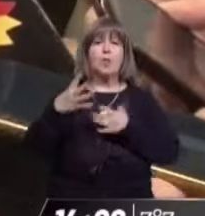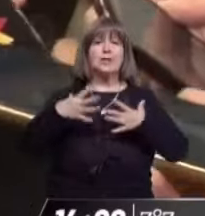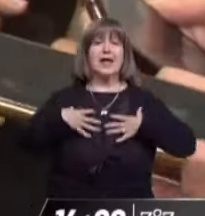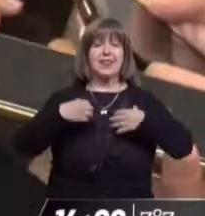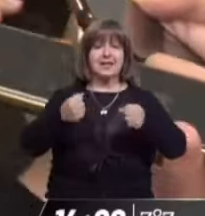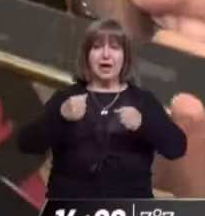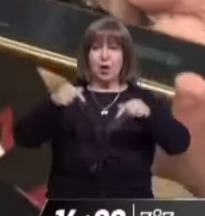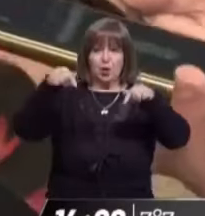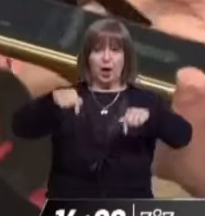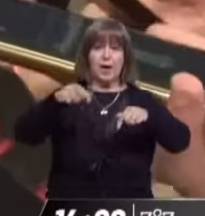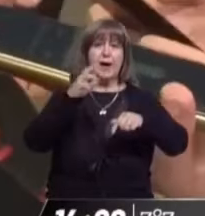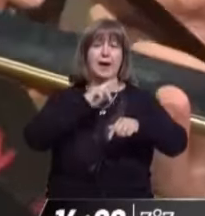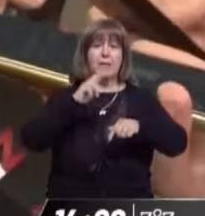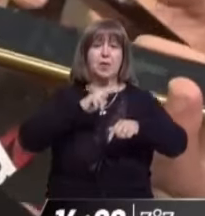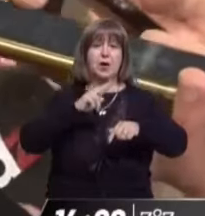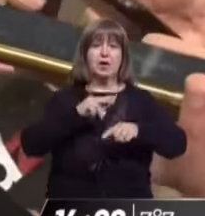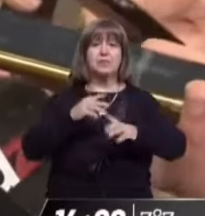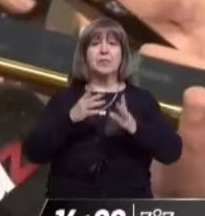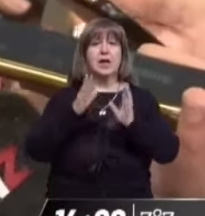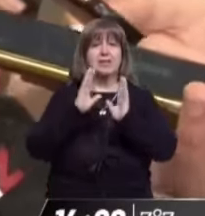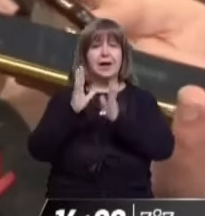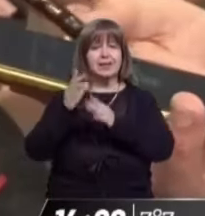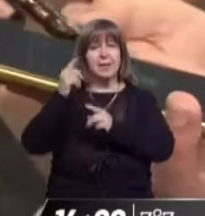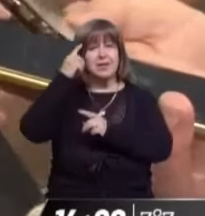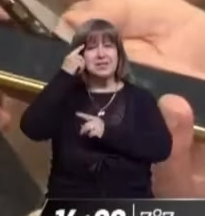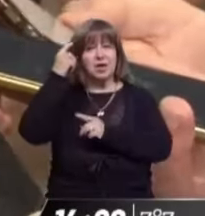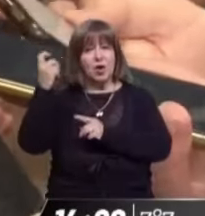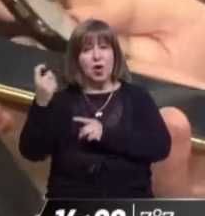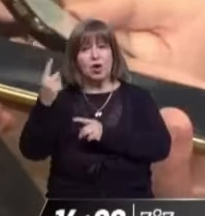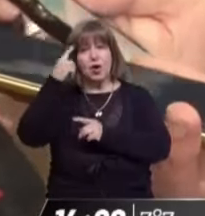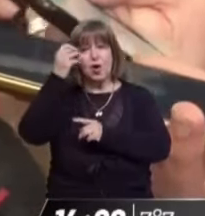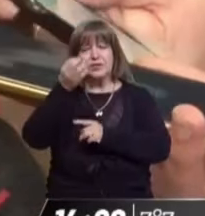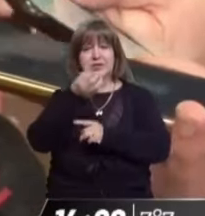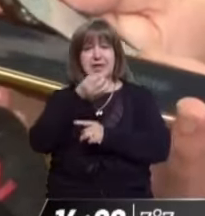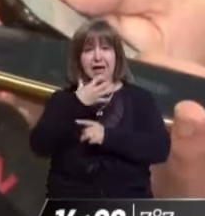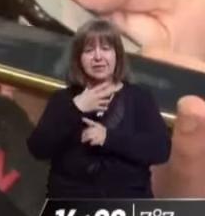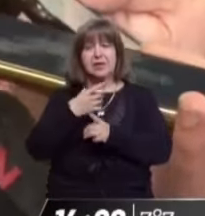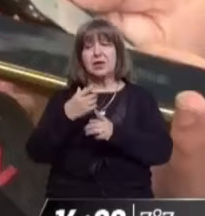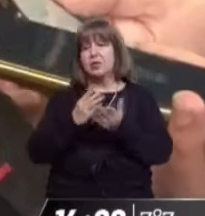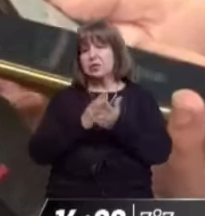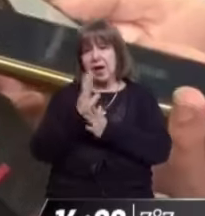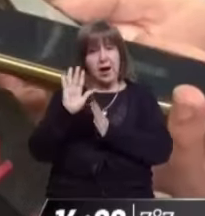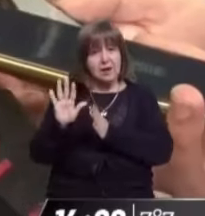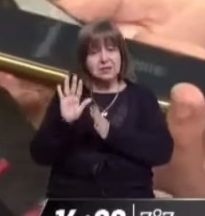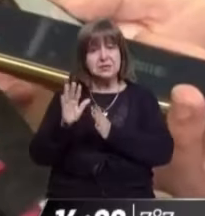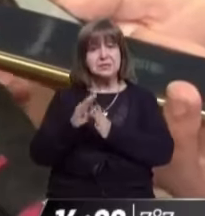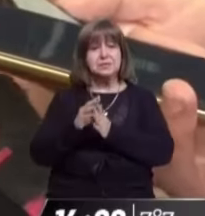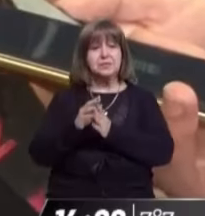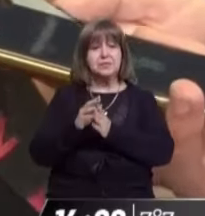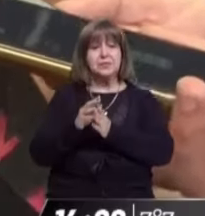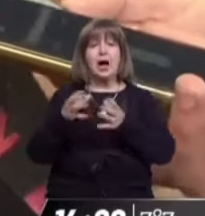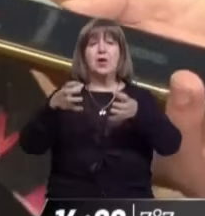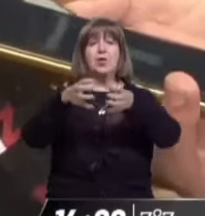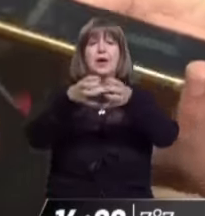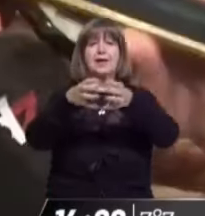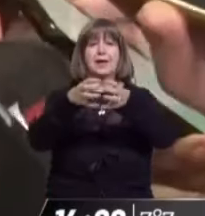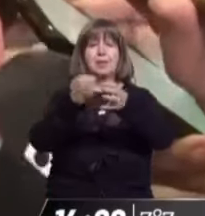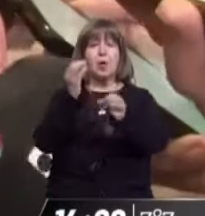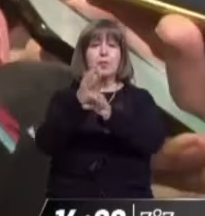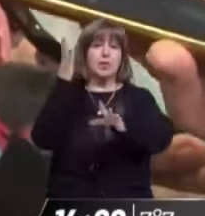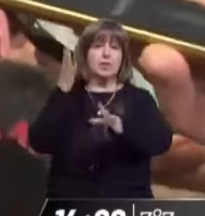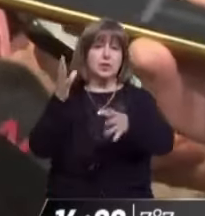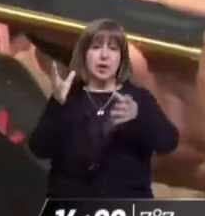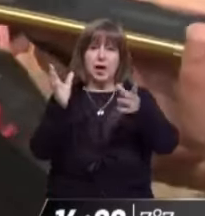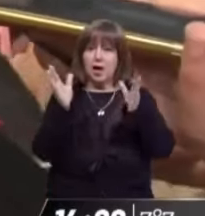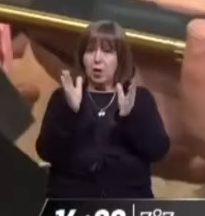es? Tratamiento psicológico y psiquiátrico a todo momento. Tiene un equipo de profesionales muy